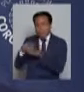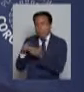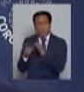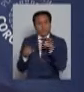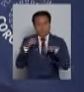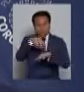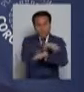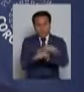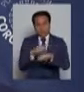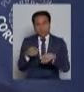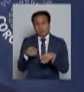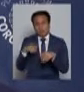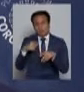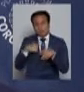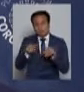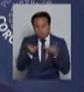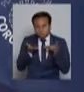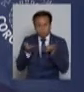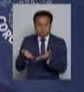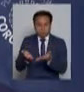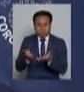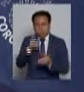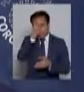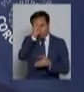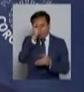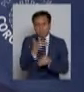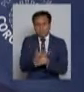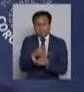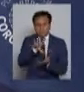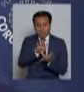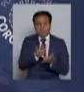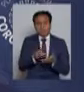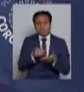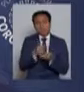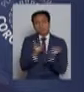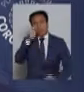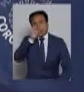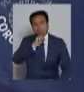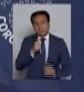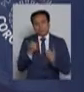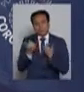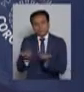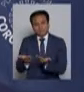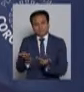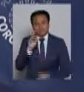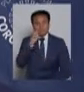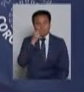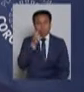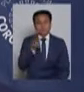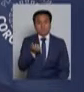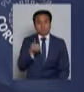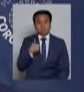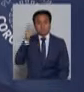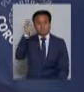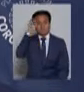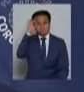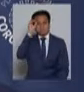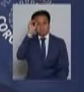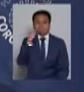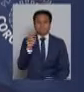ciudad de la región, o en otra hospital del país, público o privado. Y en ese sentido, me parece que